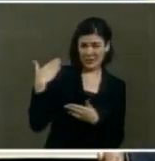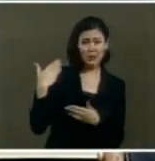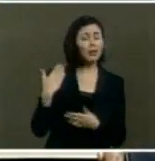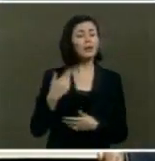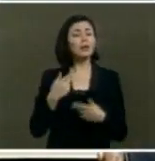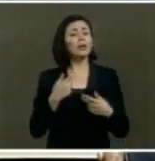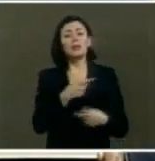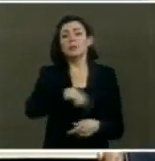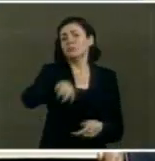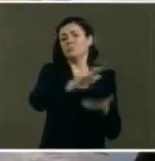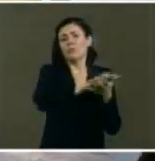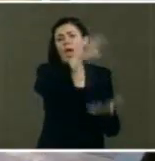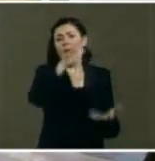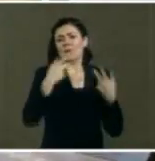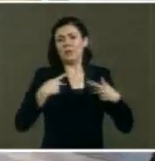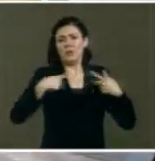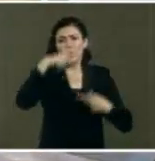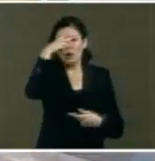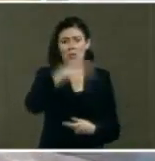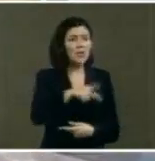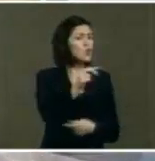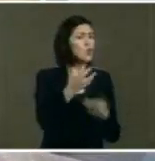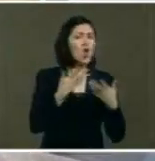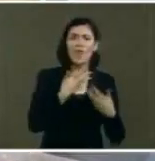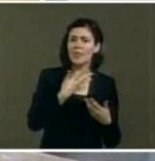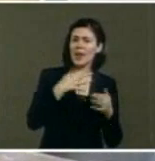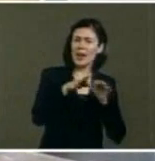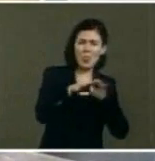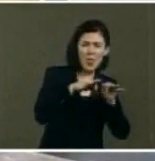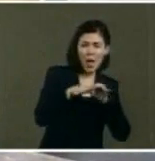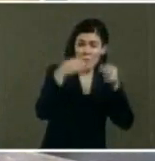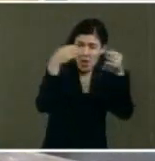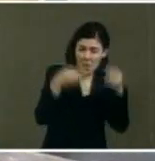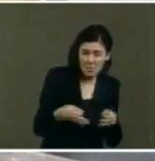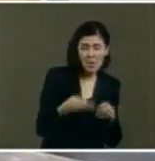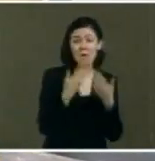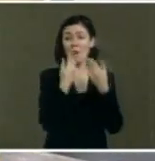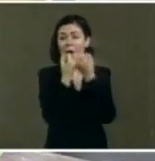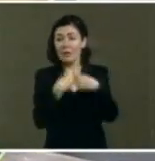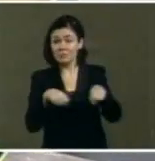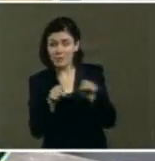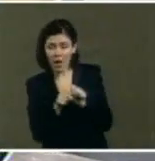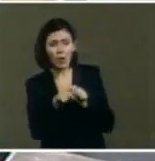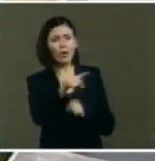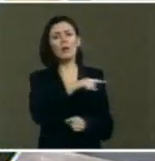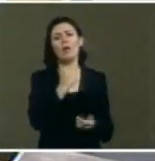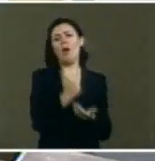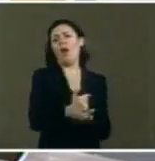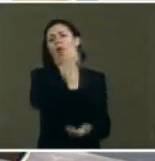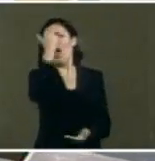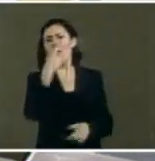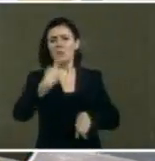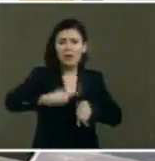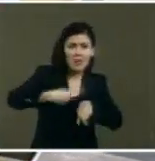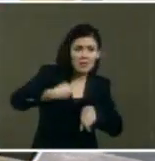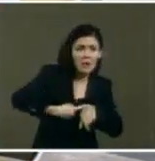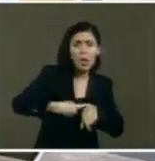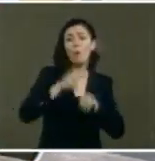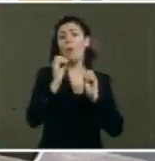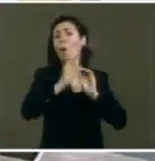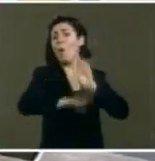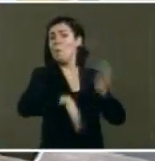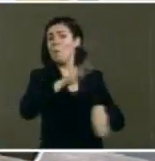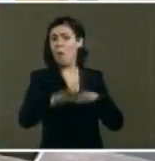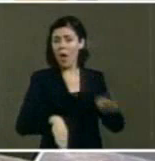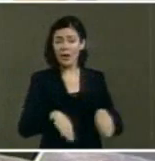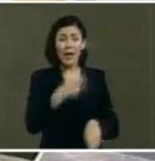de los mexicanos, estaban expuestos a enfermar gravemente o a morir. Las familias tenían que